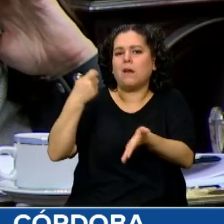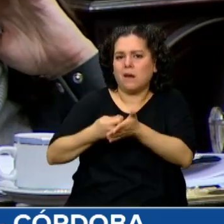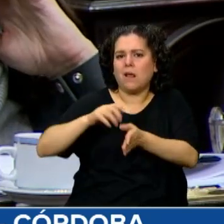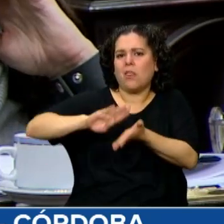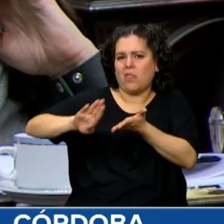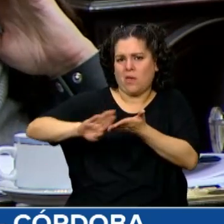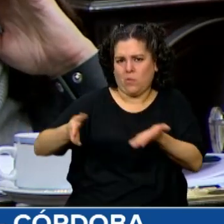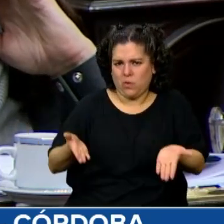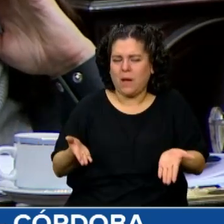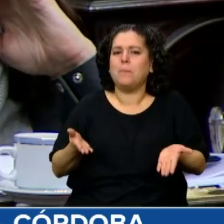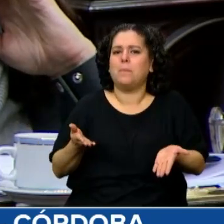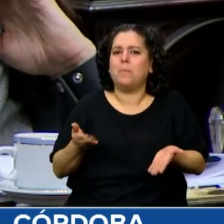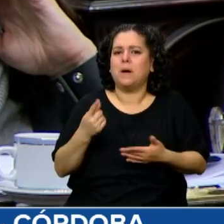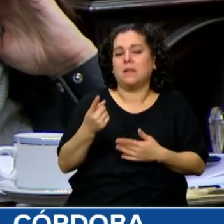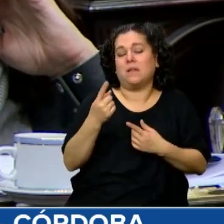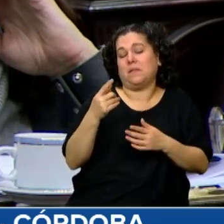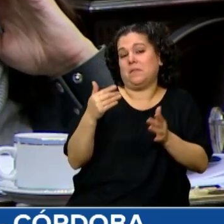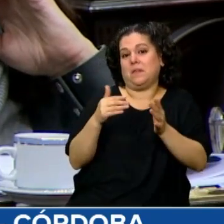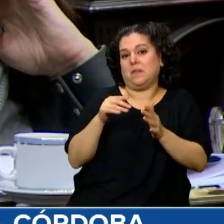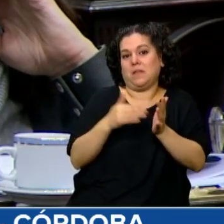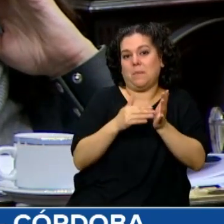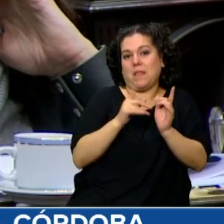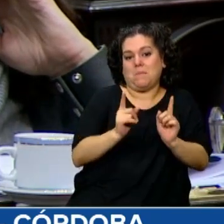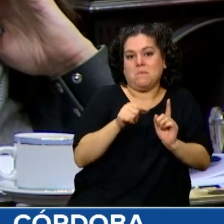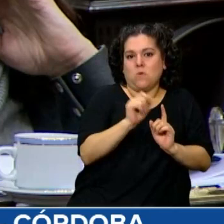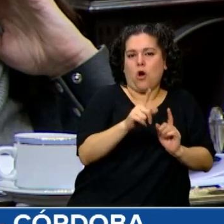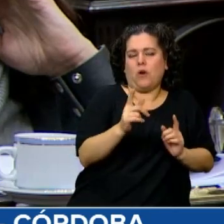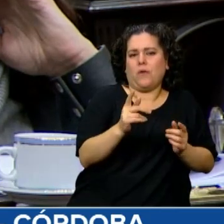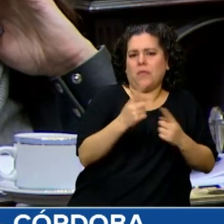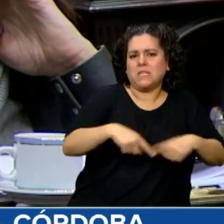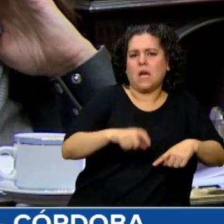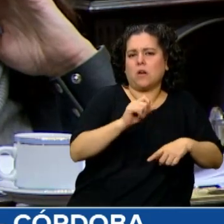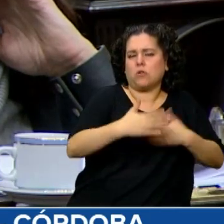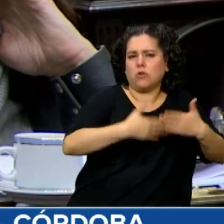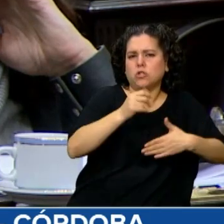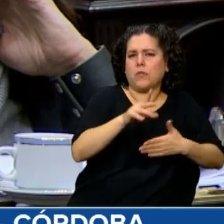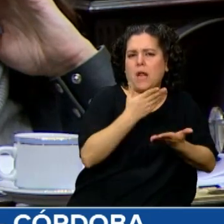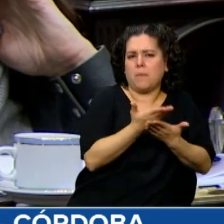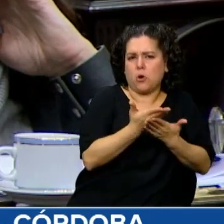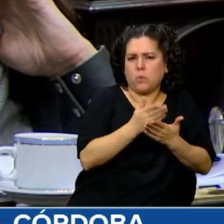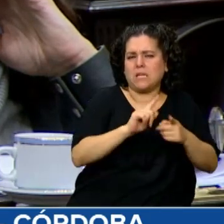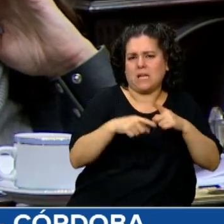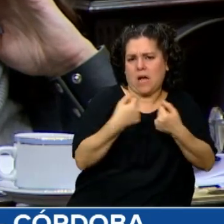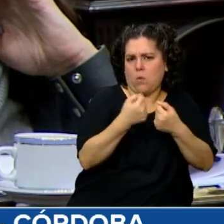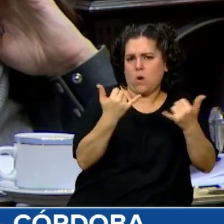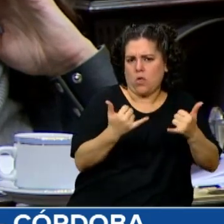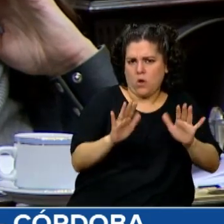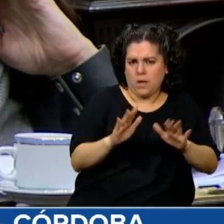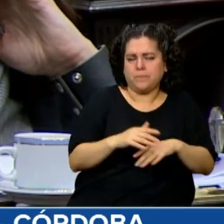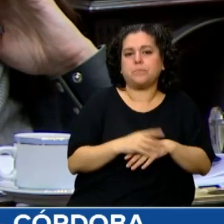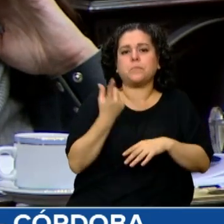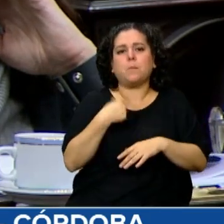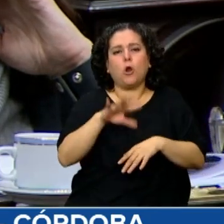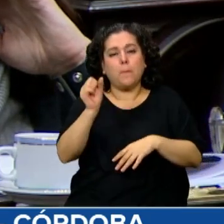algunos aspectos en lo que hace el desarrollo de la propuesta que se ha acordado, Presidenta. Lo importante es que nos